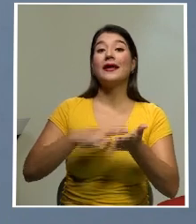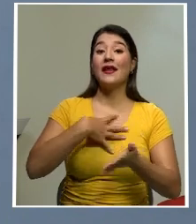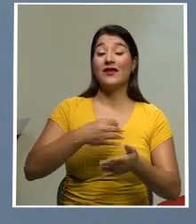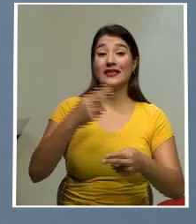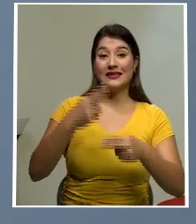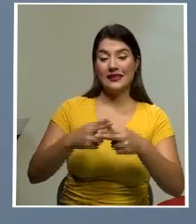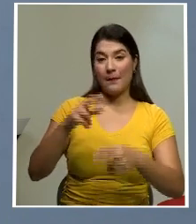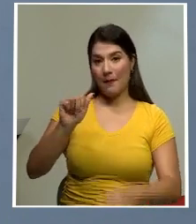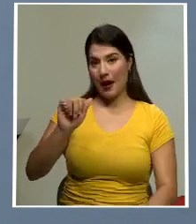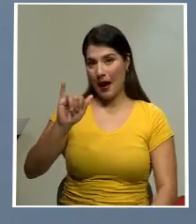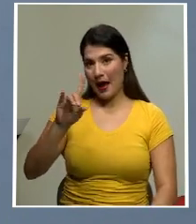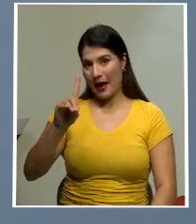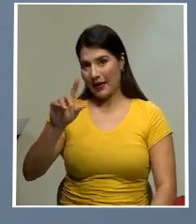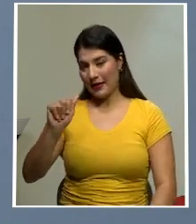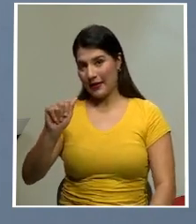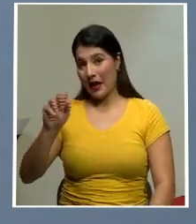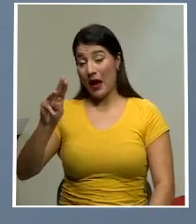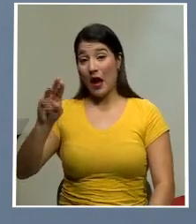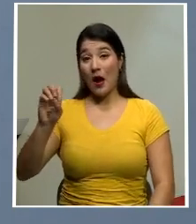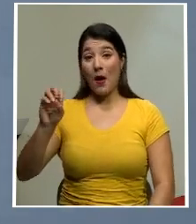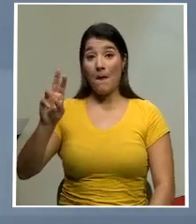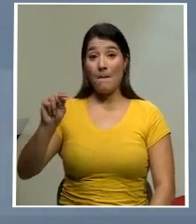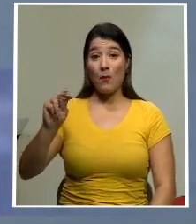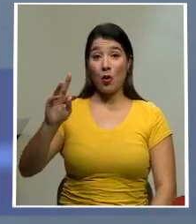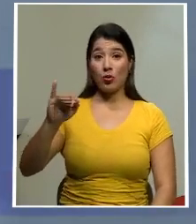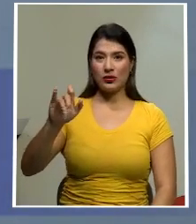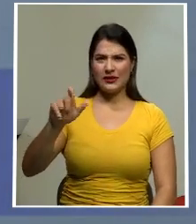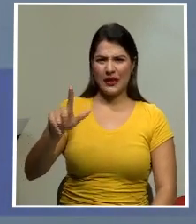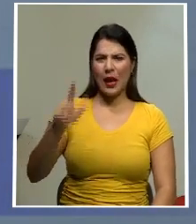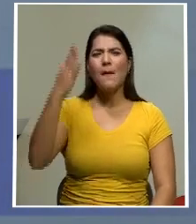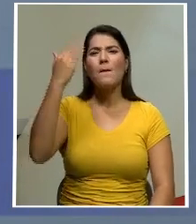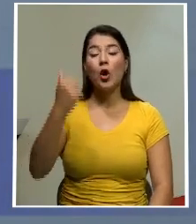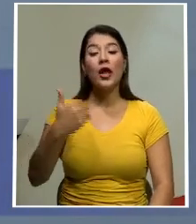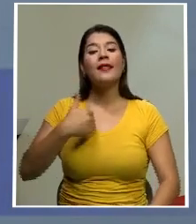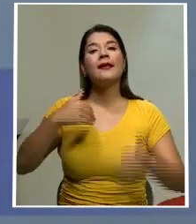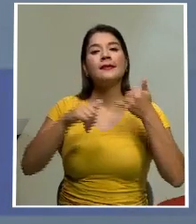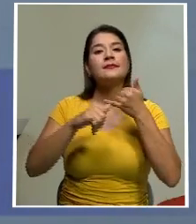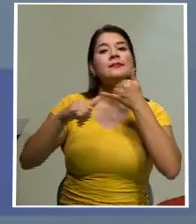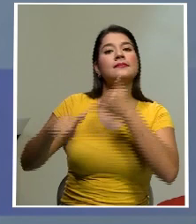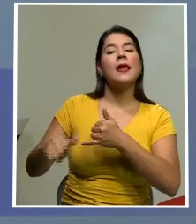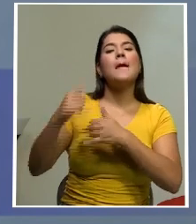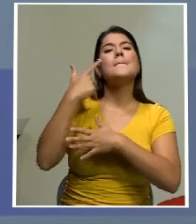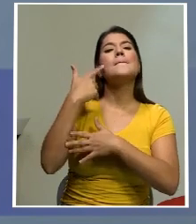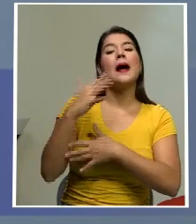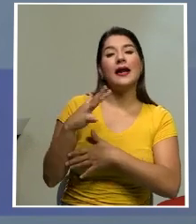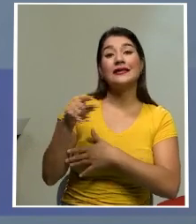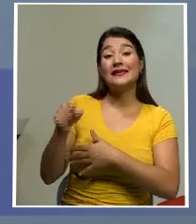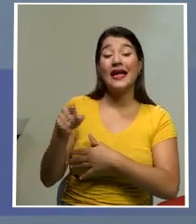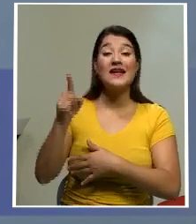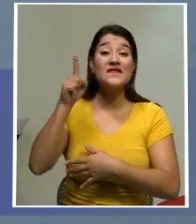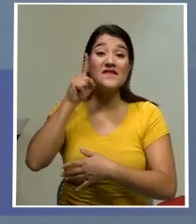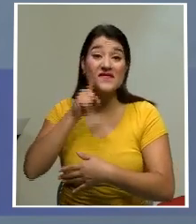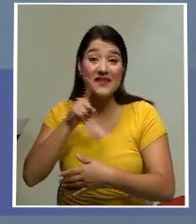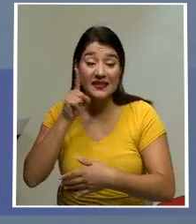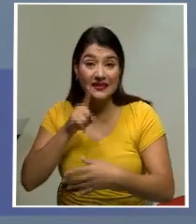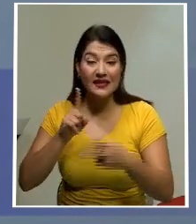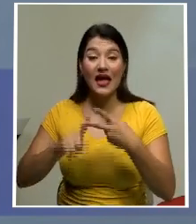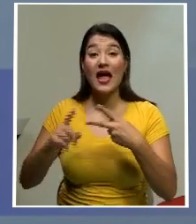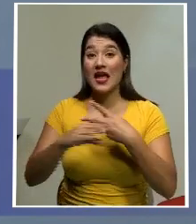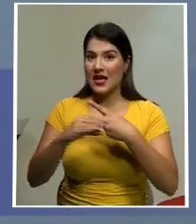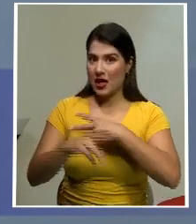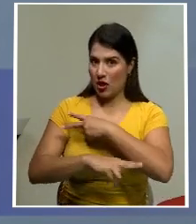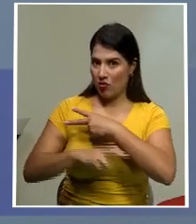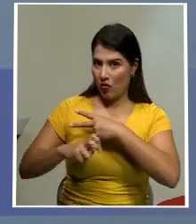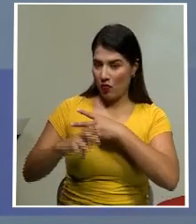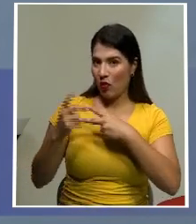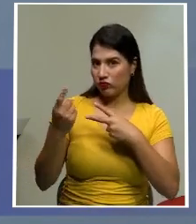por una investigación que tiene en su contra por la presunta comisión de los delitos de falsedad ideológica y estafa mayor.